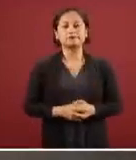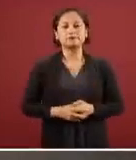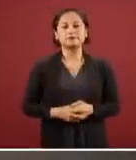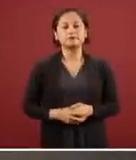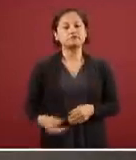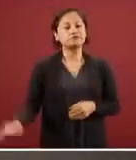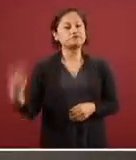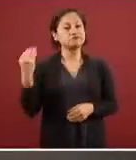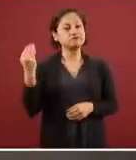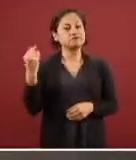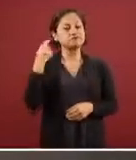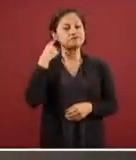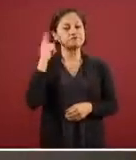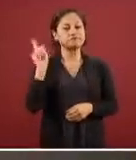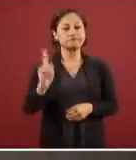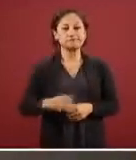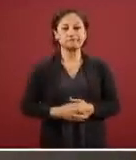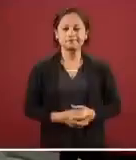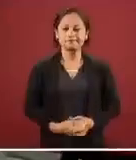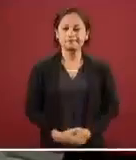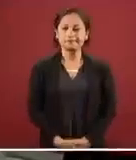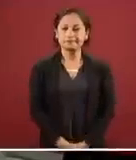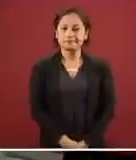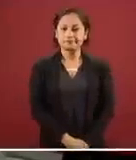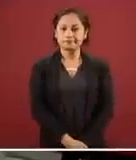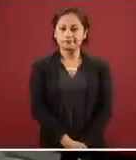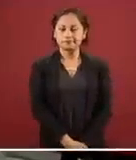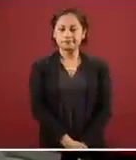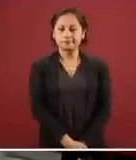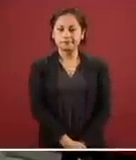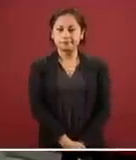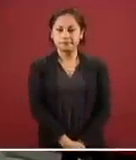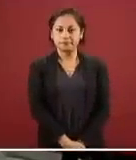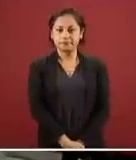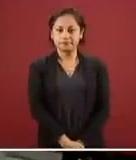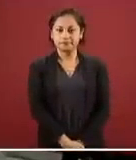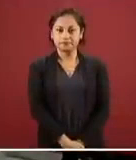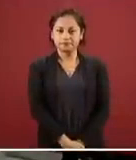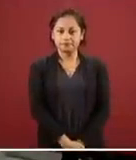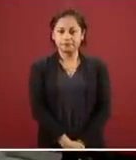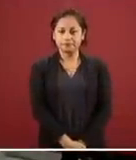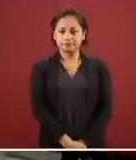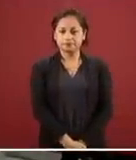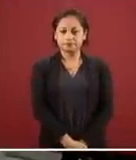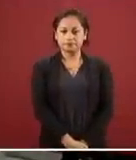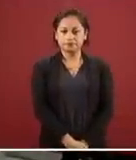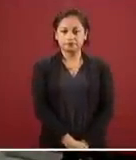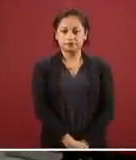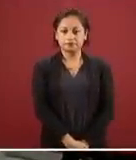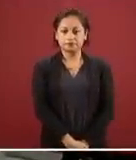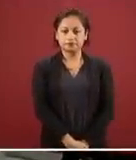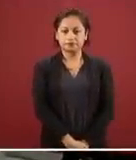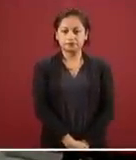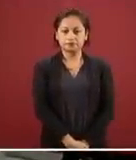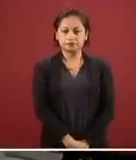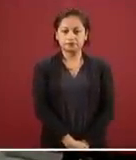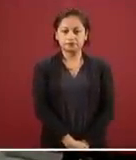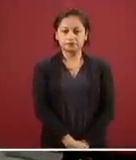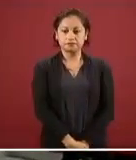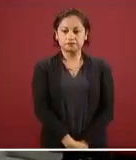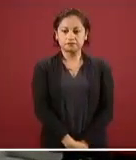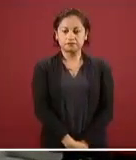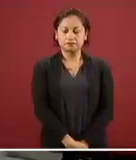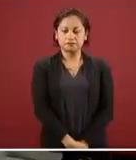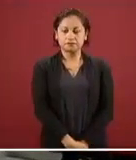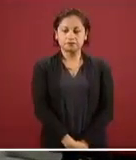En ese momento, el bombardeo que hizo Estados Unidos apenas ayer,